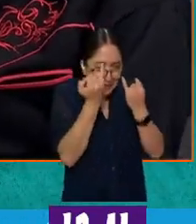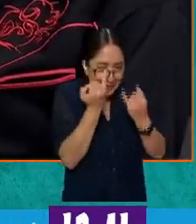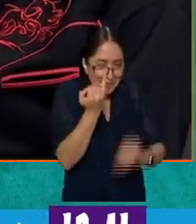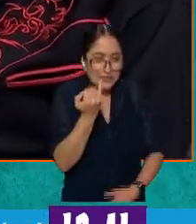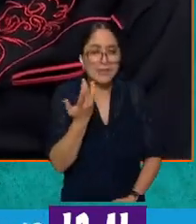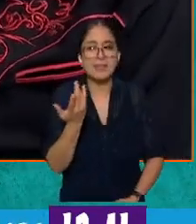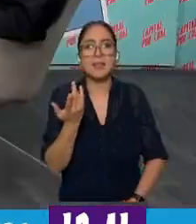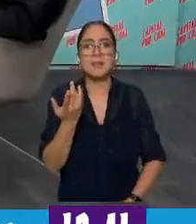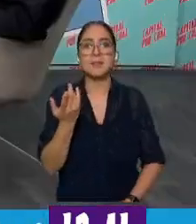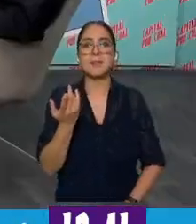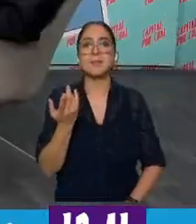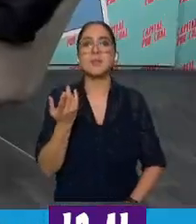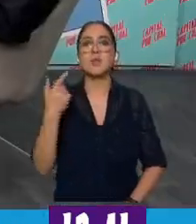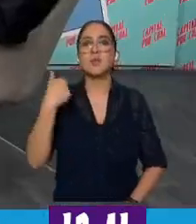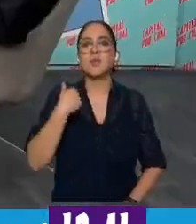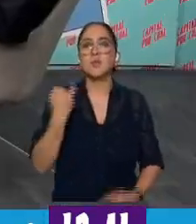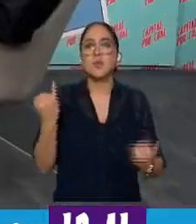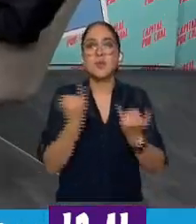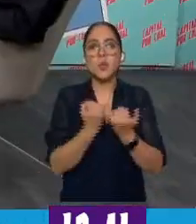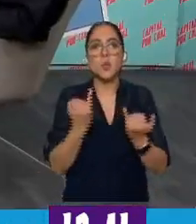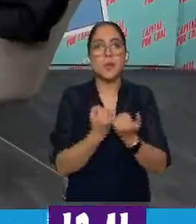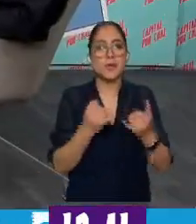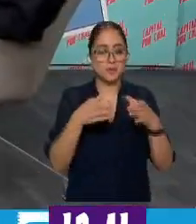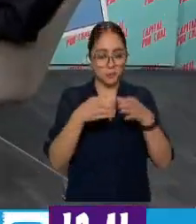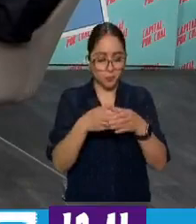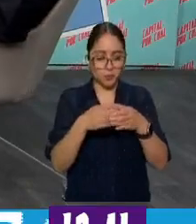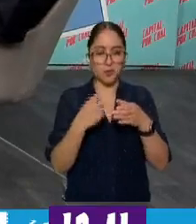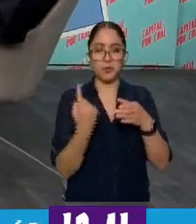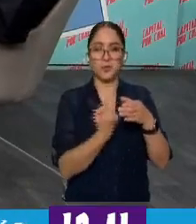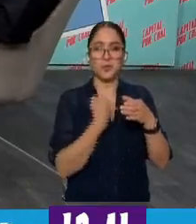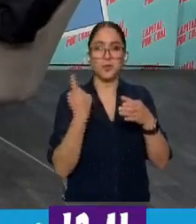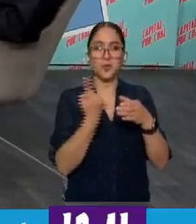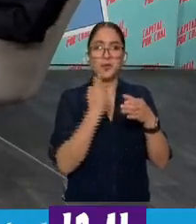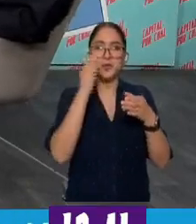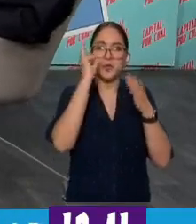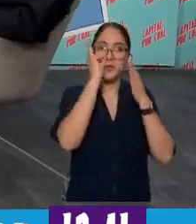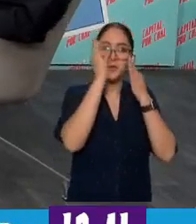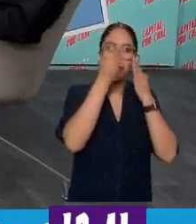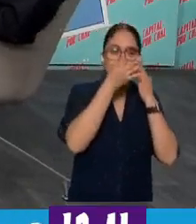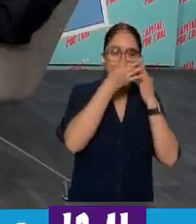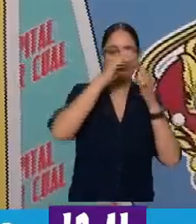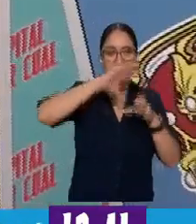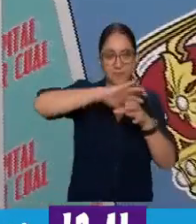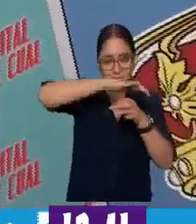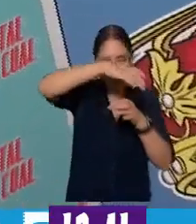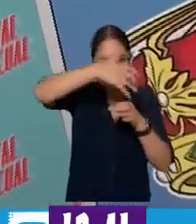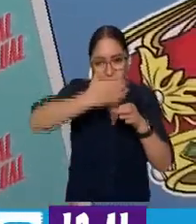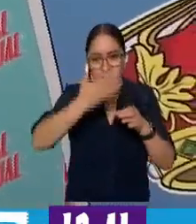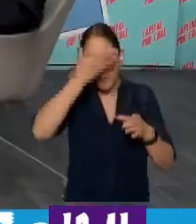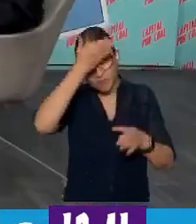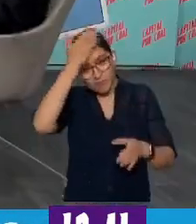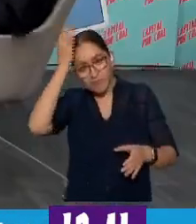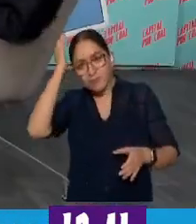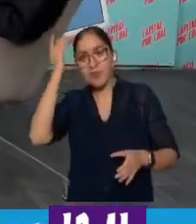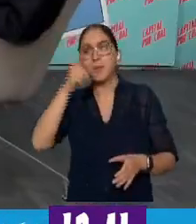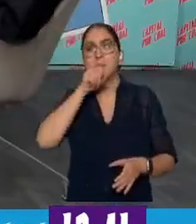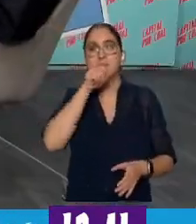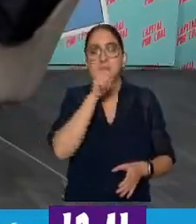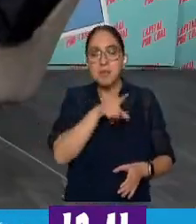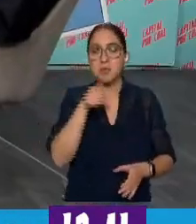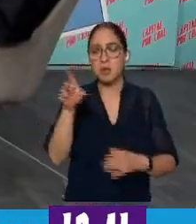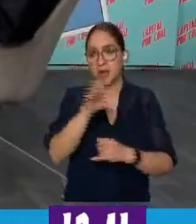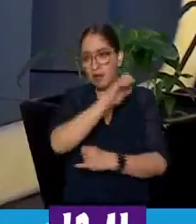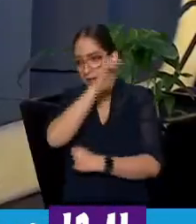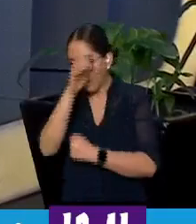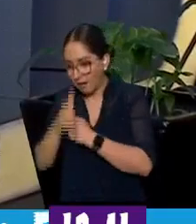Yo me los imaginaba con sus malteadas de fresa, así con sus copetes y sí, había estado... No, ya terminando el ensayo, entonces ya